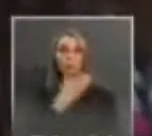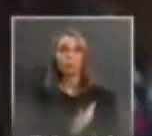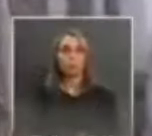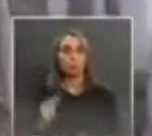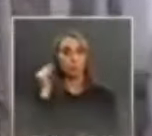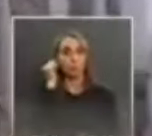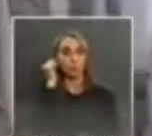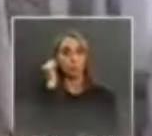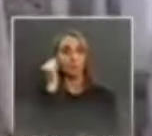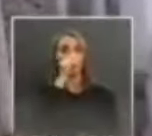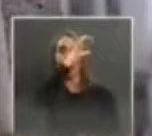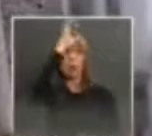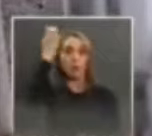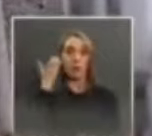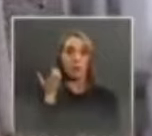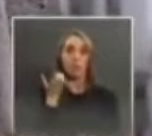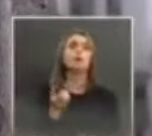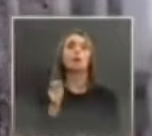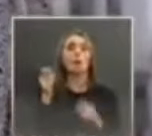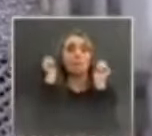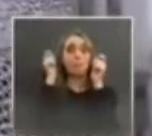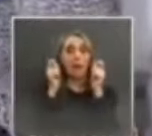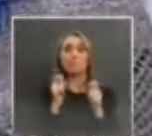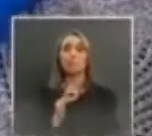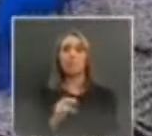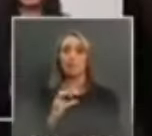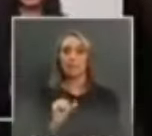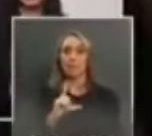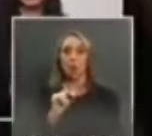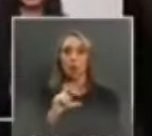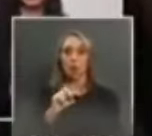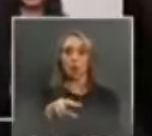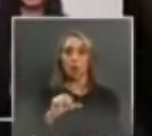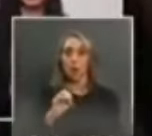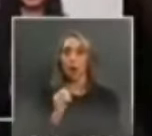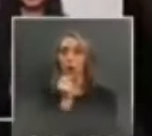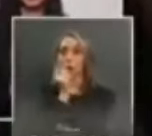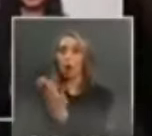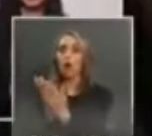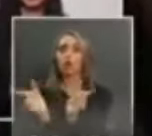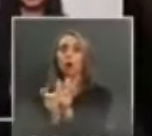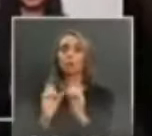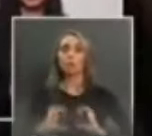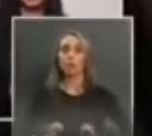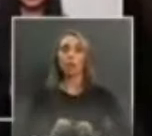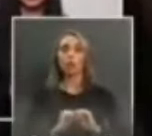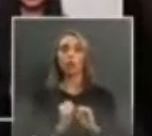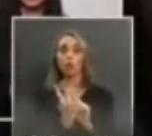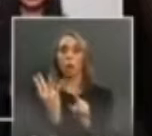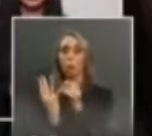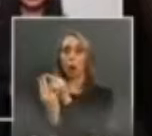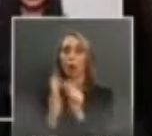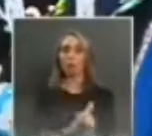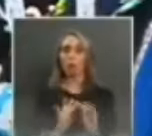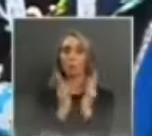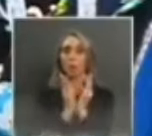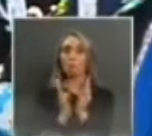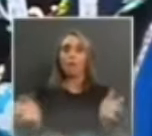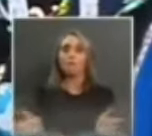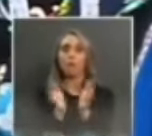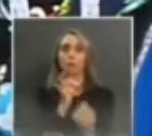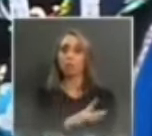La convencional y machi Francisca Linconao presentó una denuncia ante la Comisión de Ética contra cuatro de sus pares de Vamos por Chile.